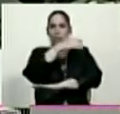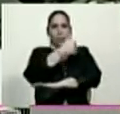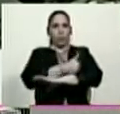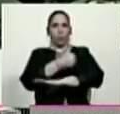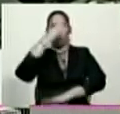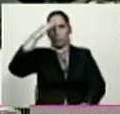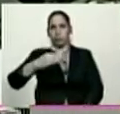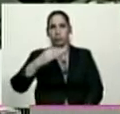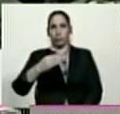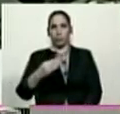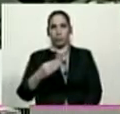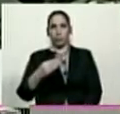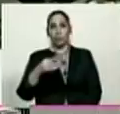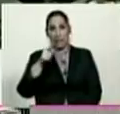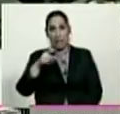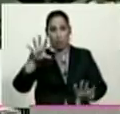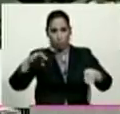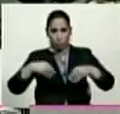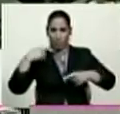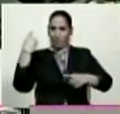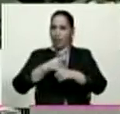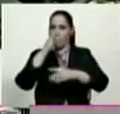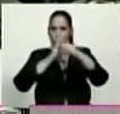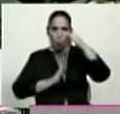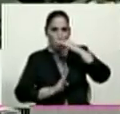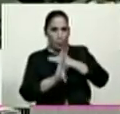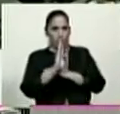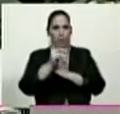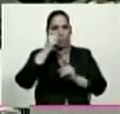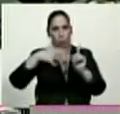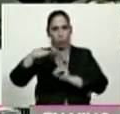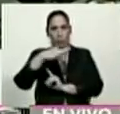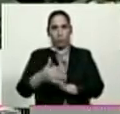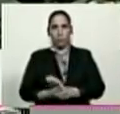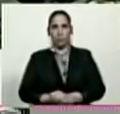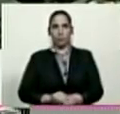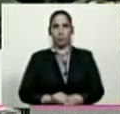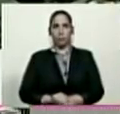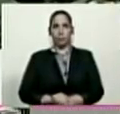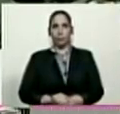militar. Todo esto hay que asumirlo con humildad de pueblo.